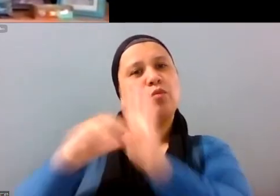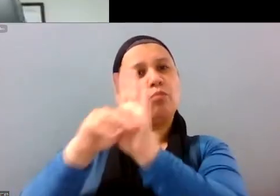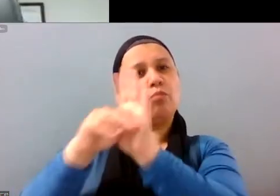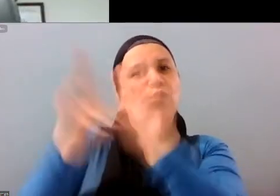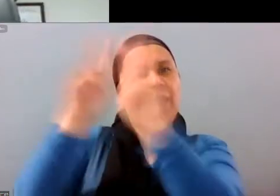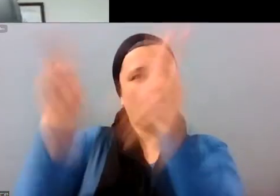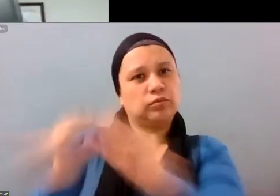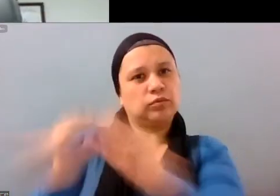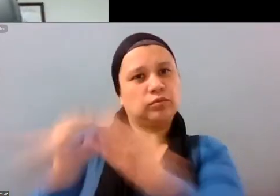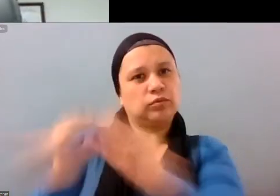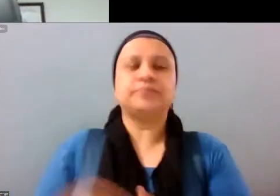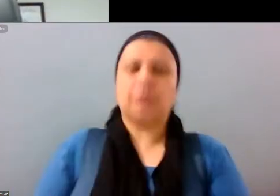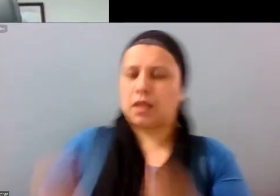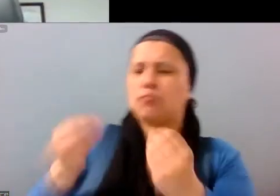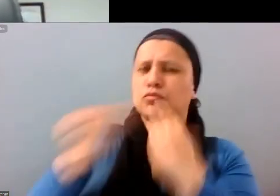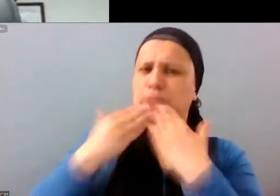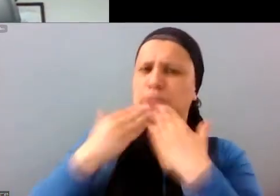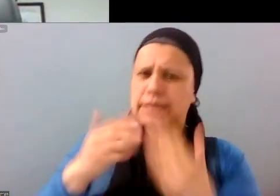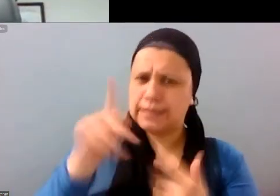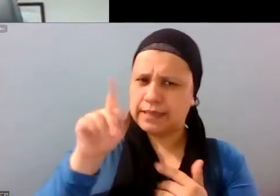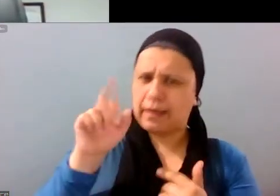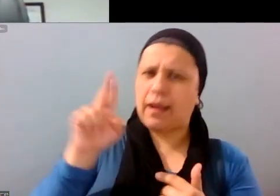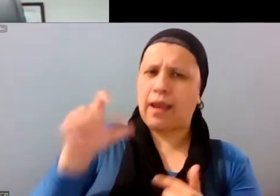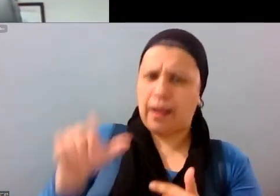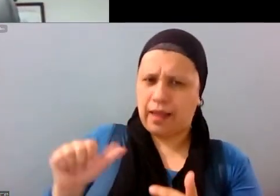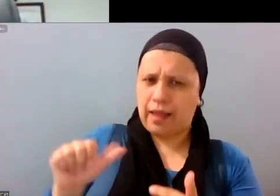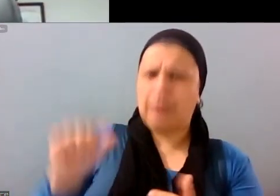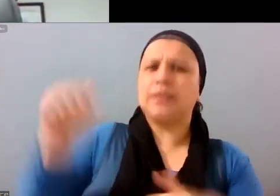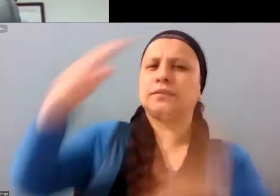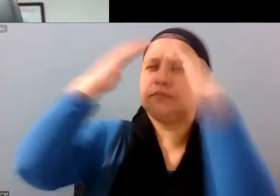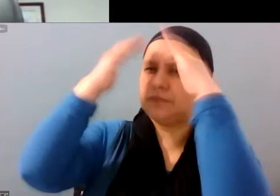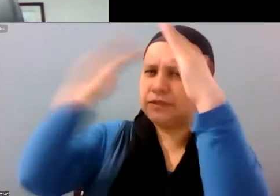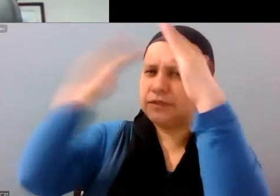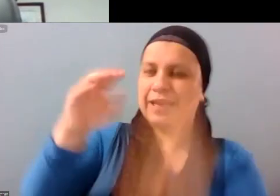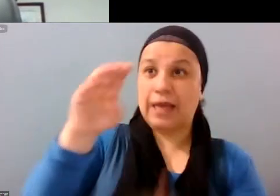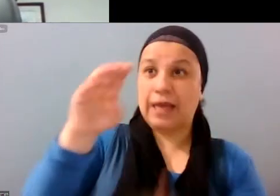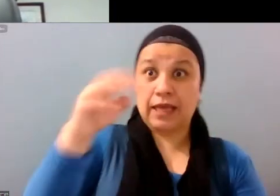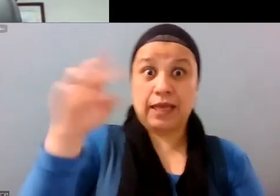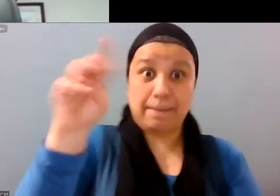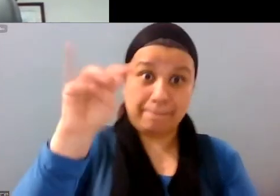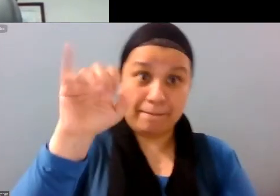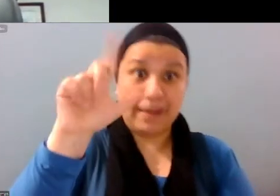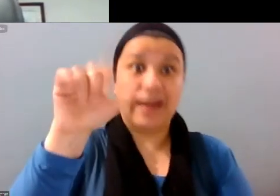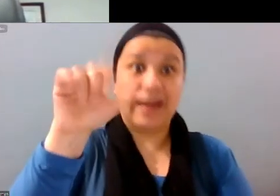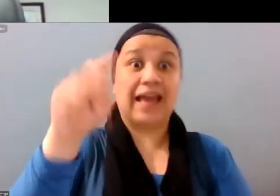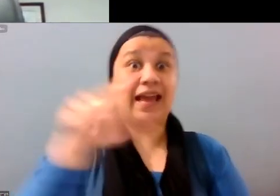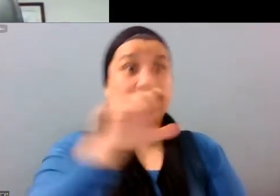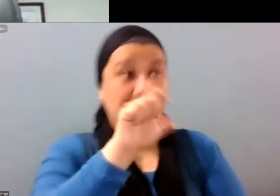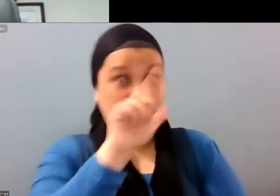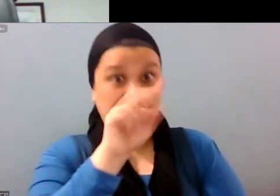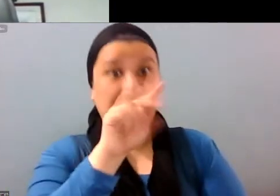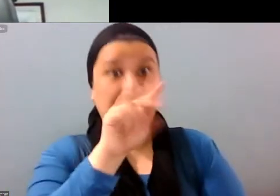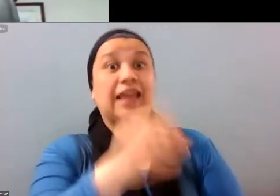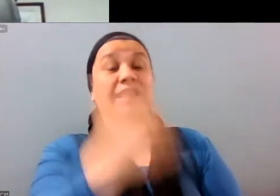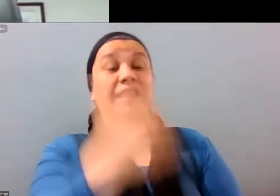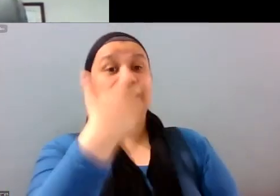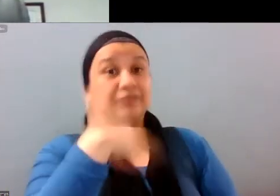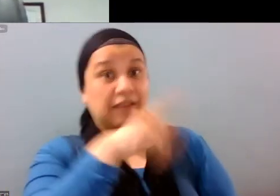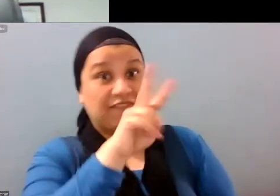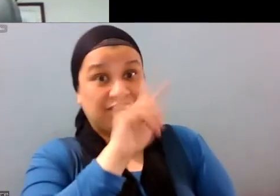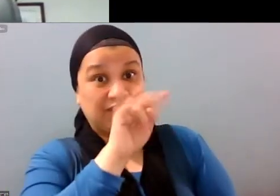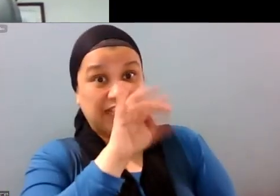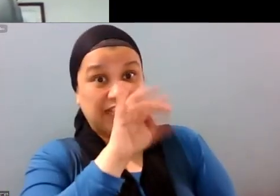gracias doña Carla un saludo a doña melania a doña linda a don vinicio y a doña iliana a